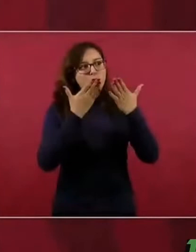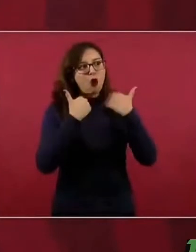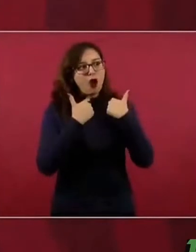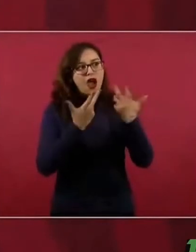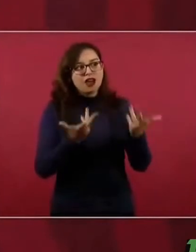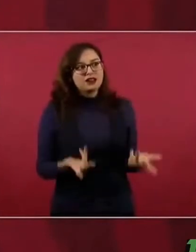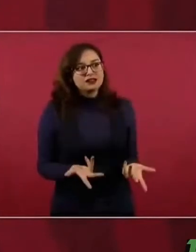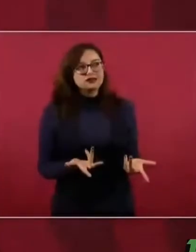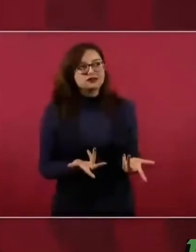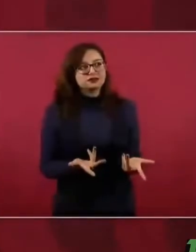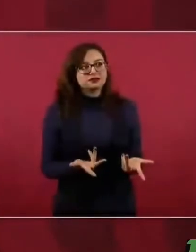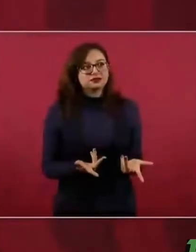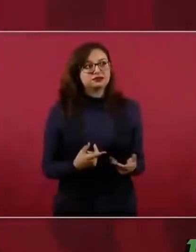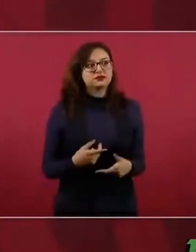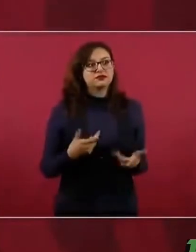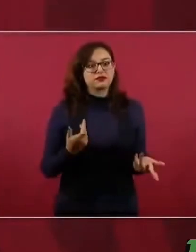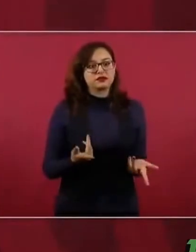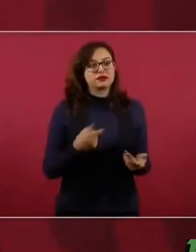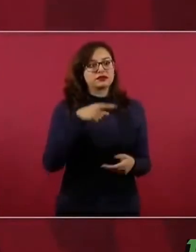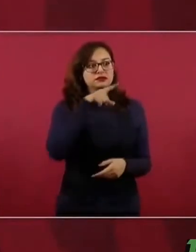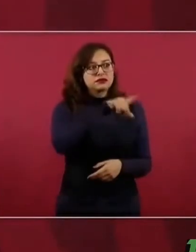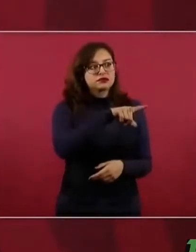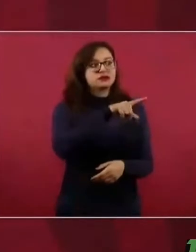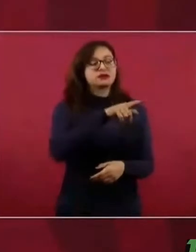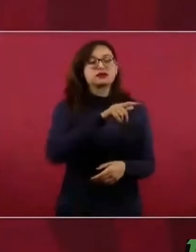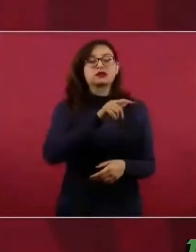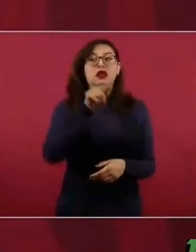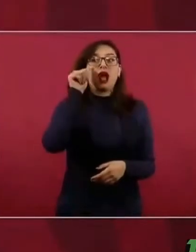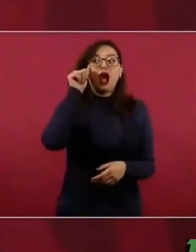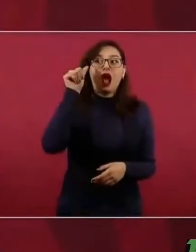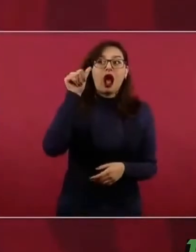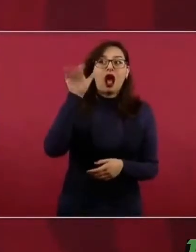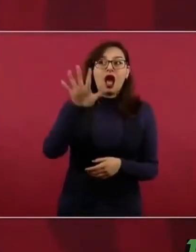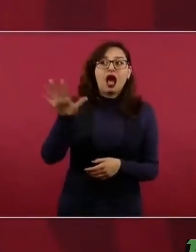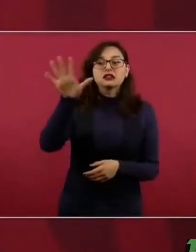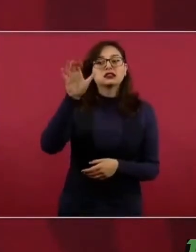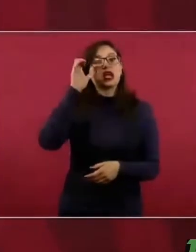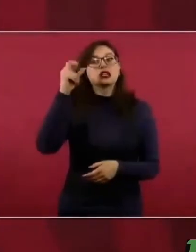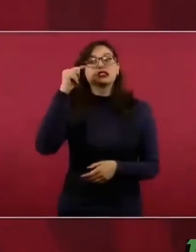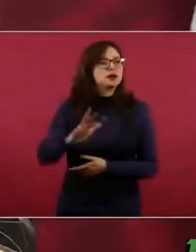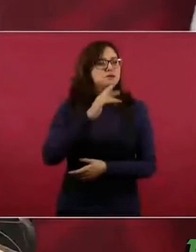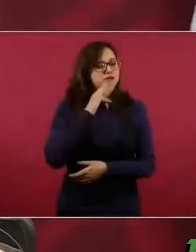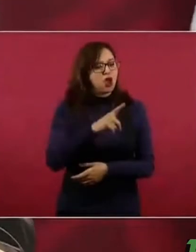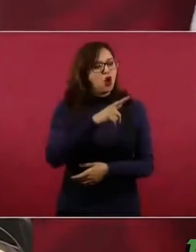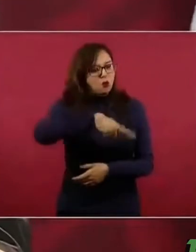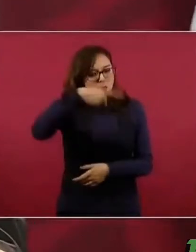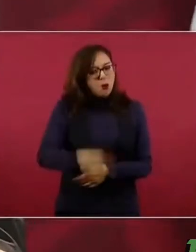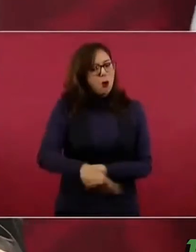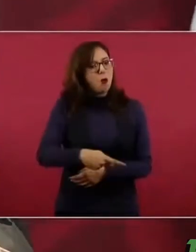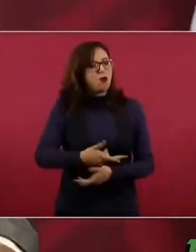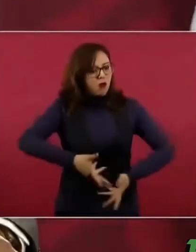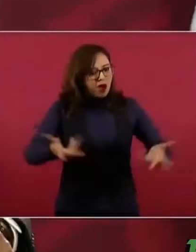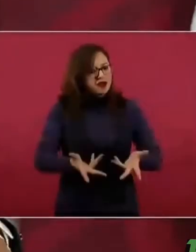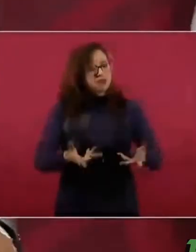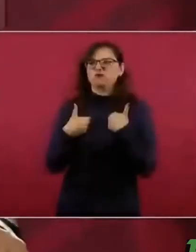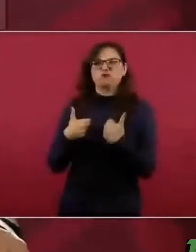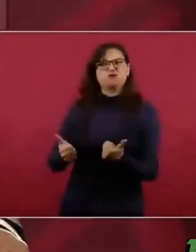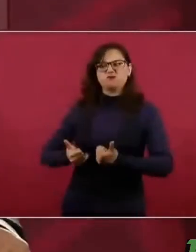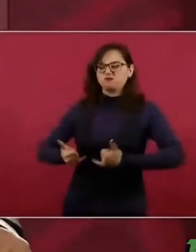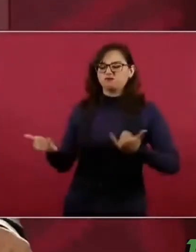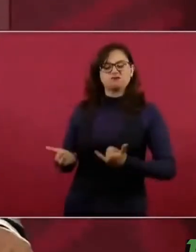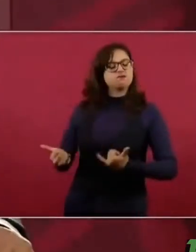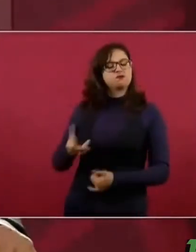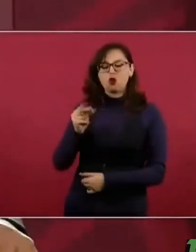solo consumiendo lo que se produce en asia en china esta es una crisis